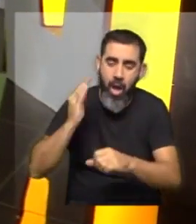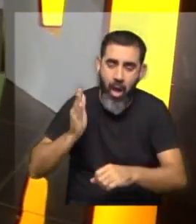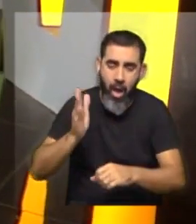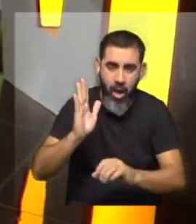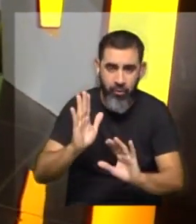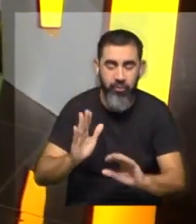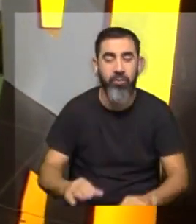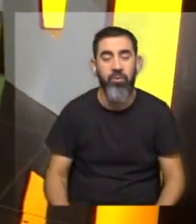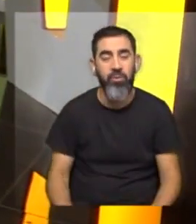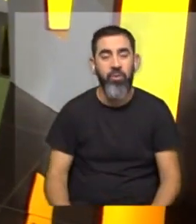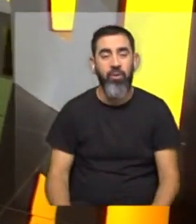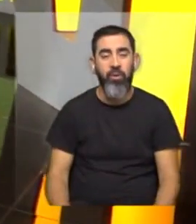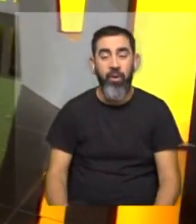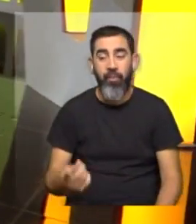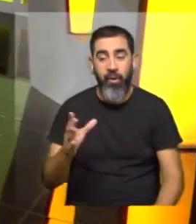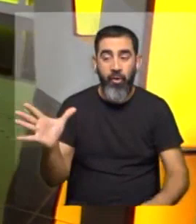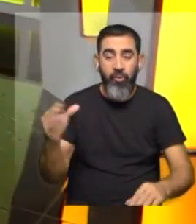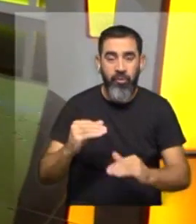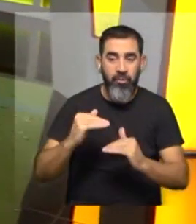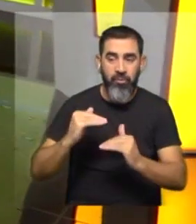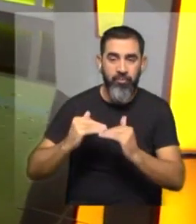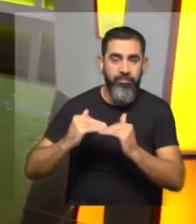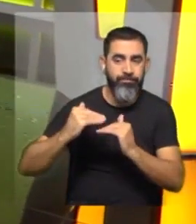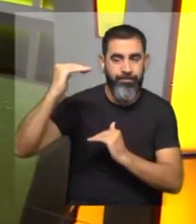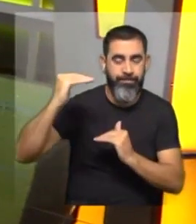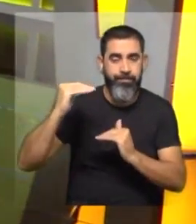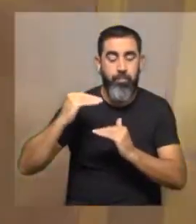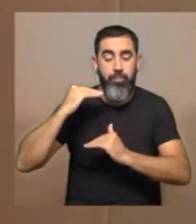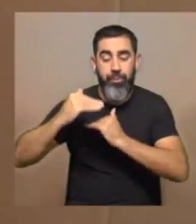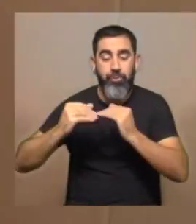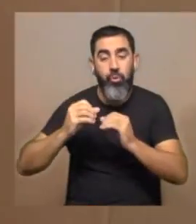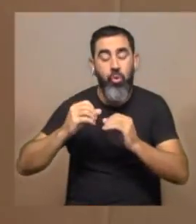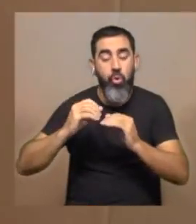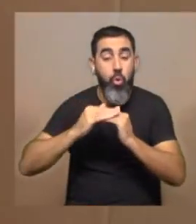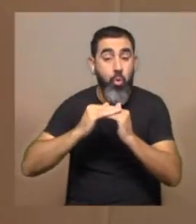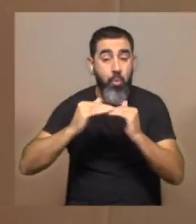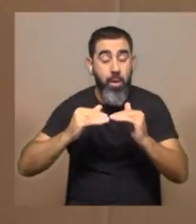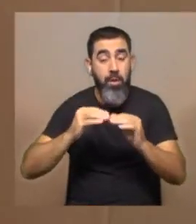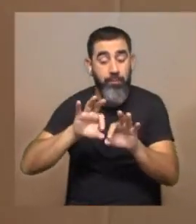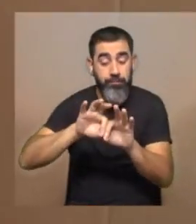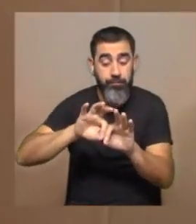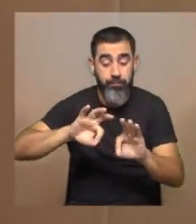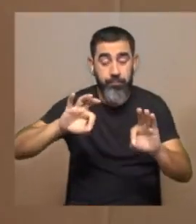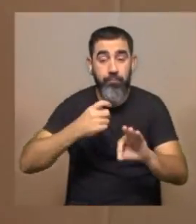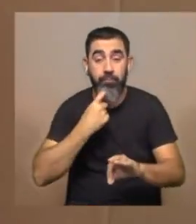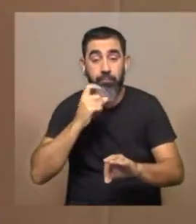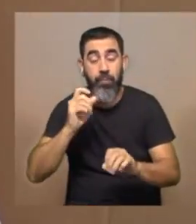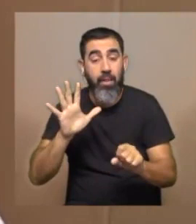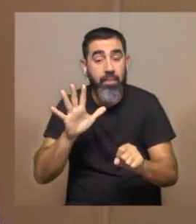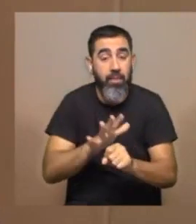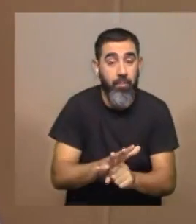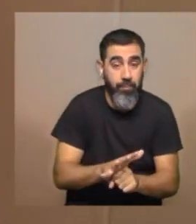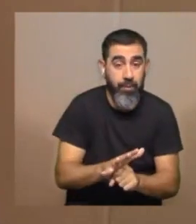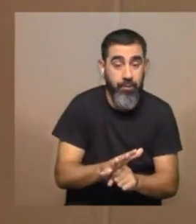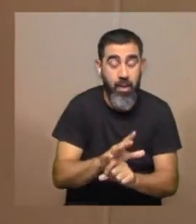todos estos elementos altos hace que procesos anormales dentro de las arterias vayan tapándolas vaya formando la aterosclerosis, como se tapan